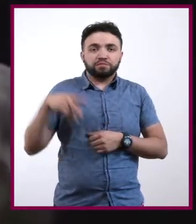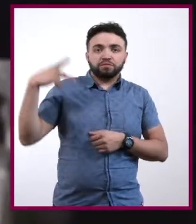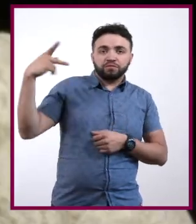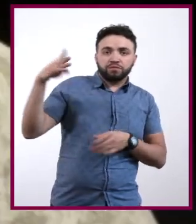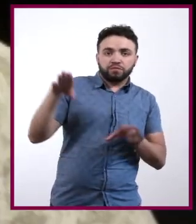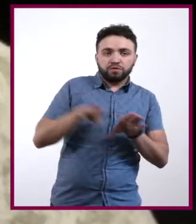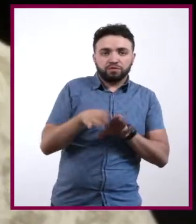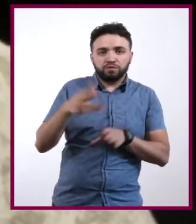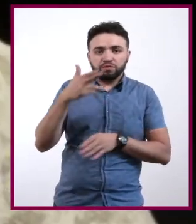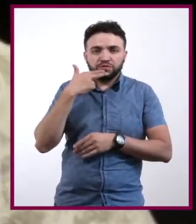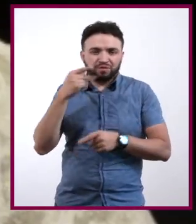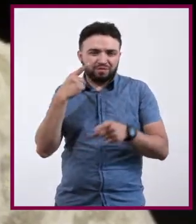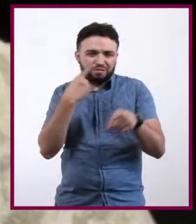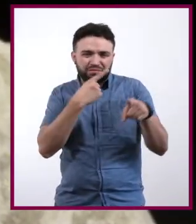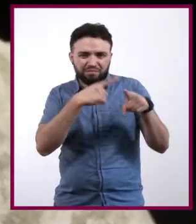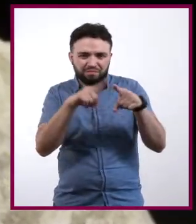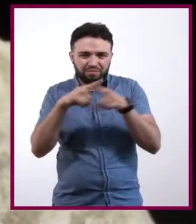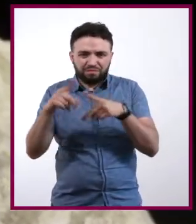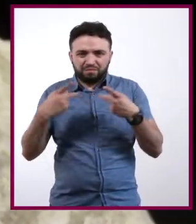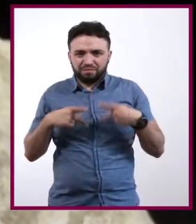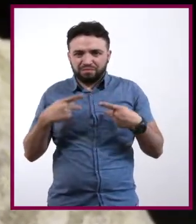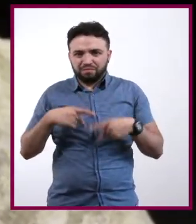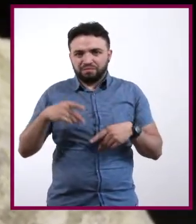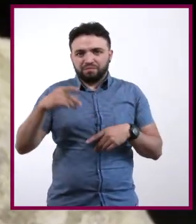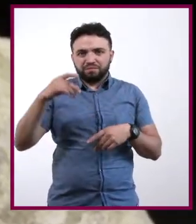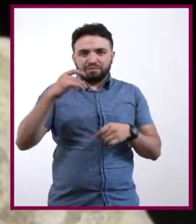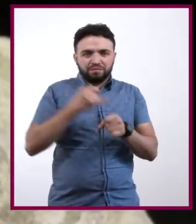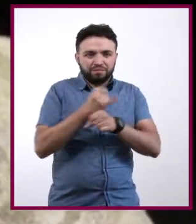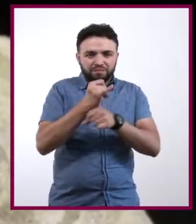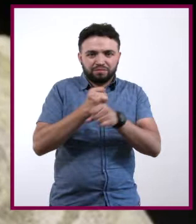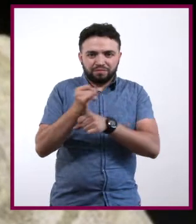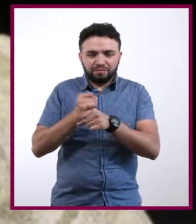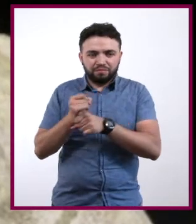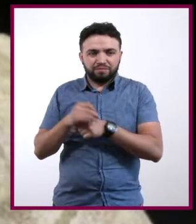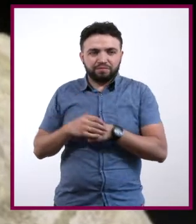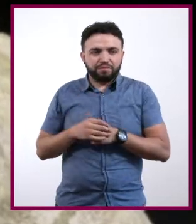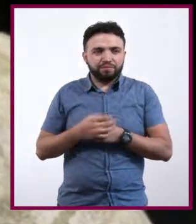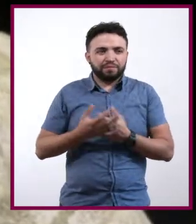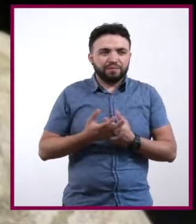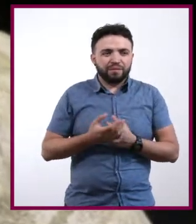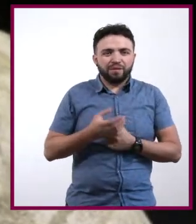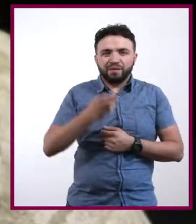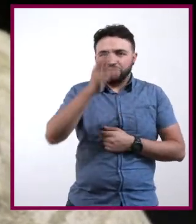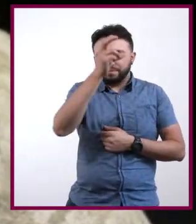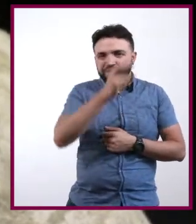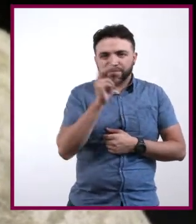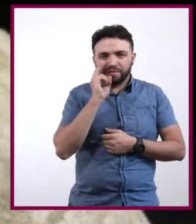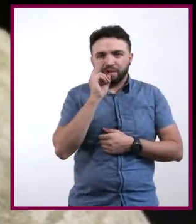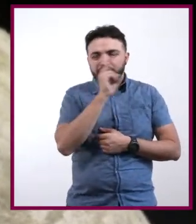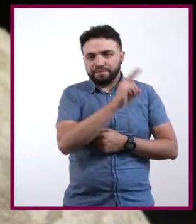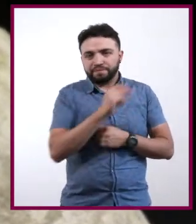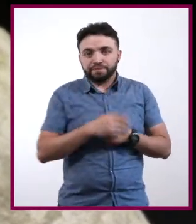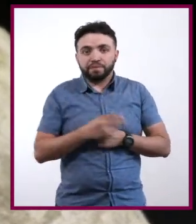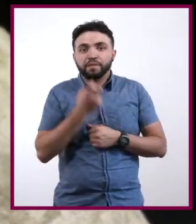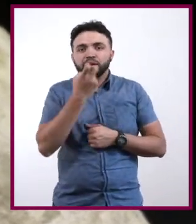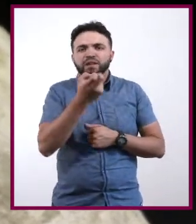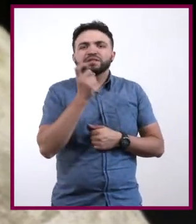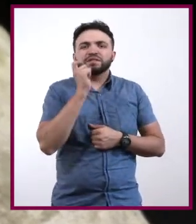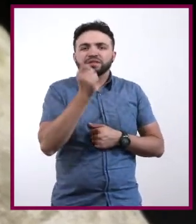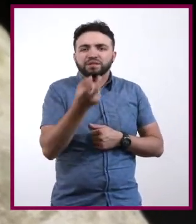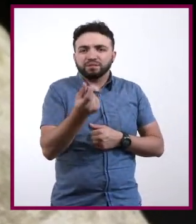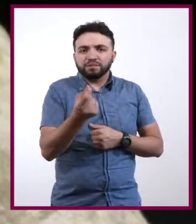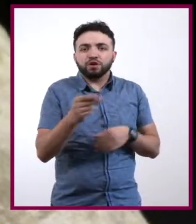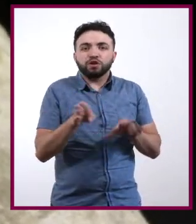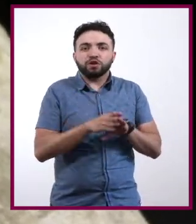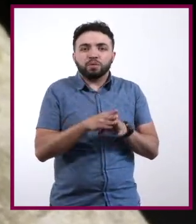les llama esta especie de seres psicopompos, es decir, que tienen esta función, guiar a las